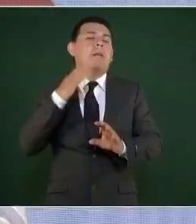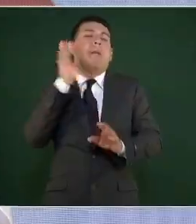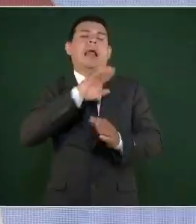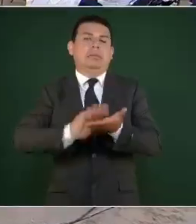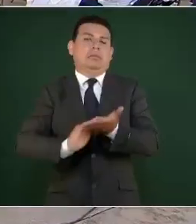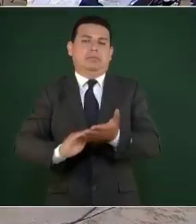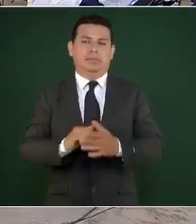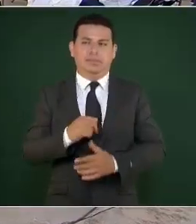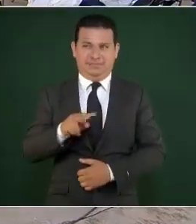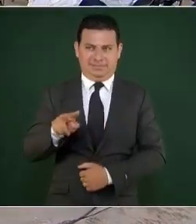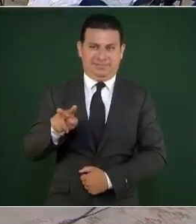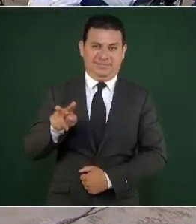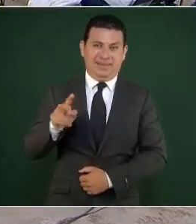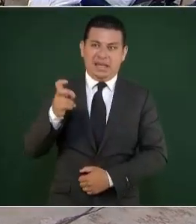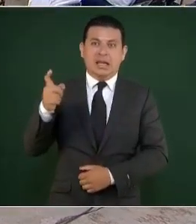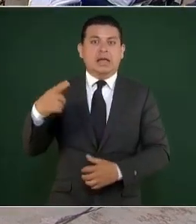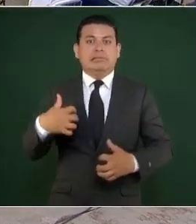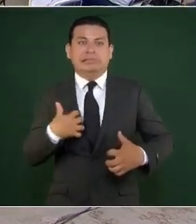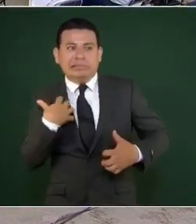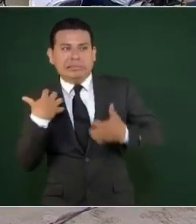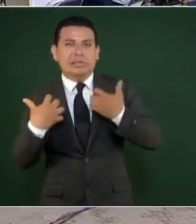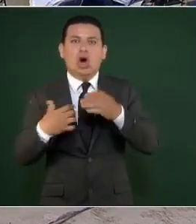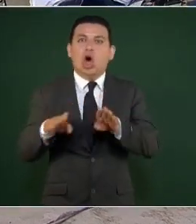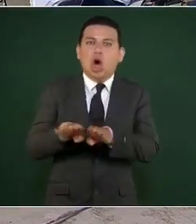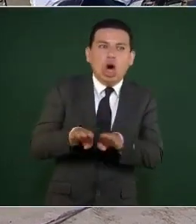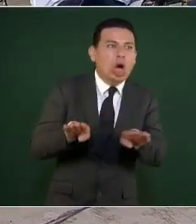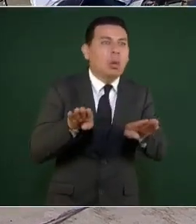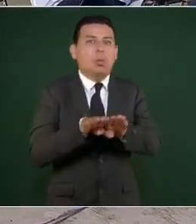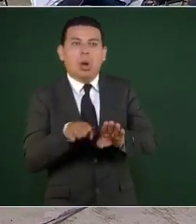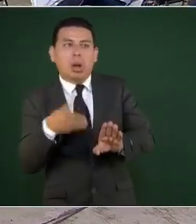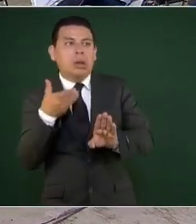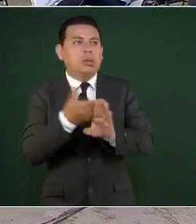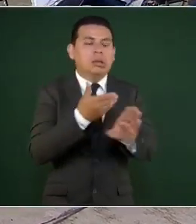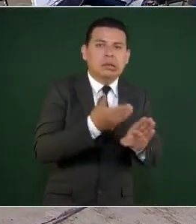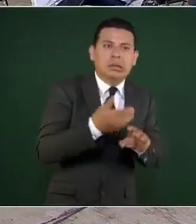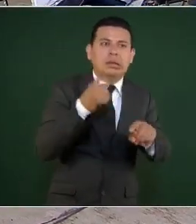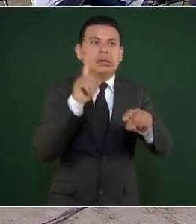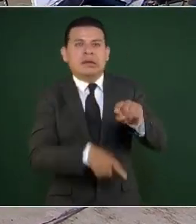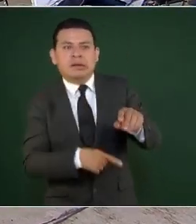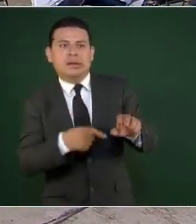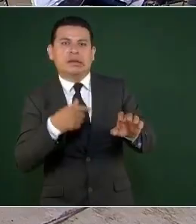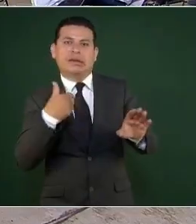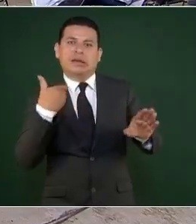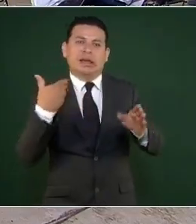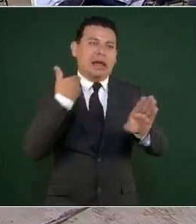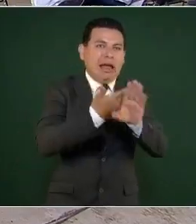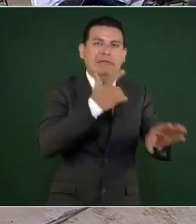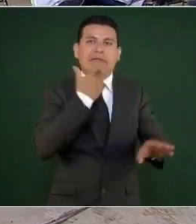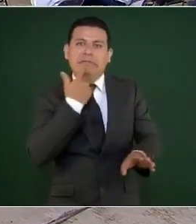Pero esto es lo que los tiene muy mortificados.